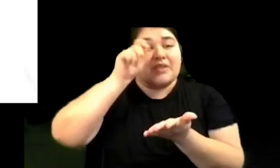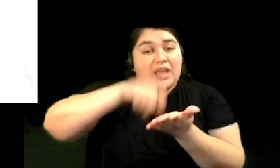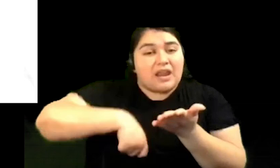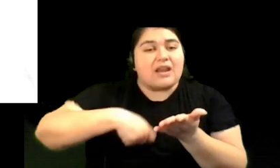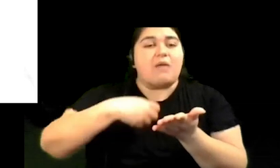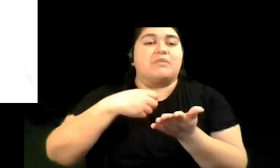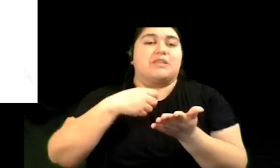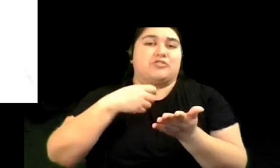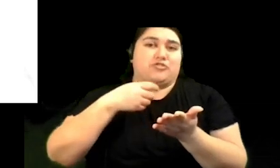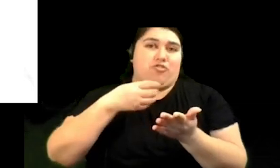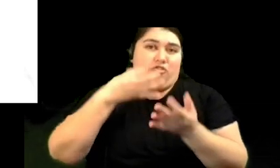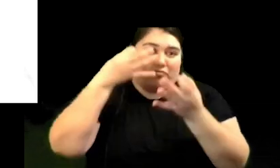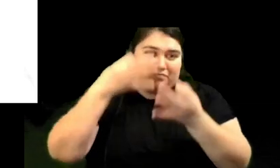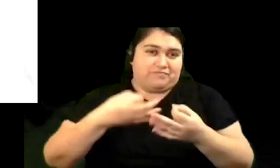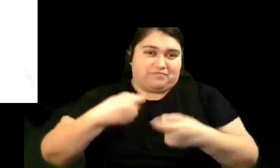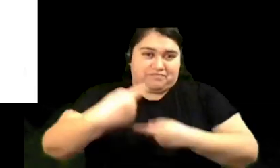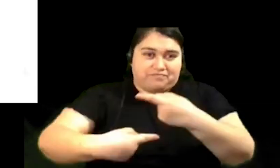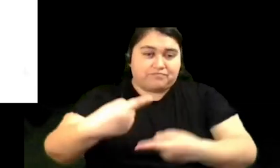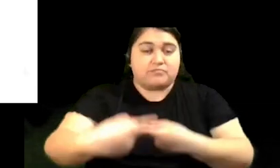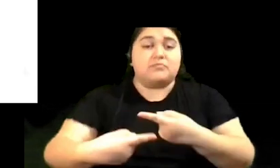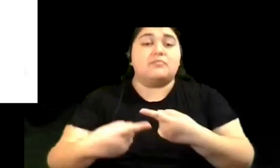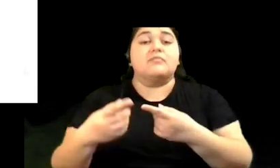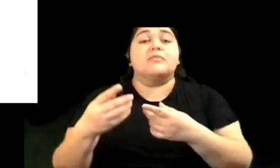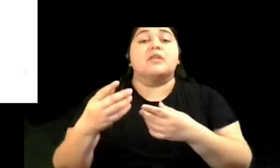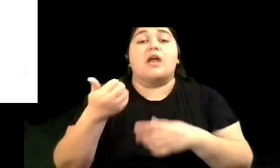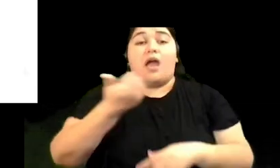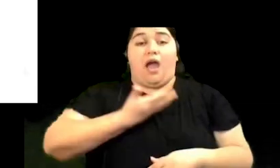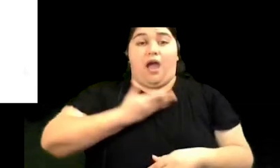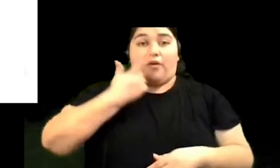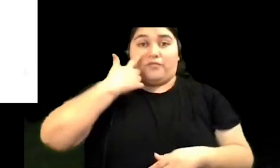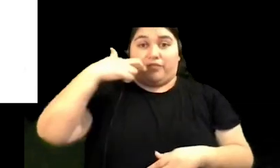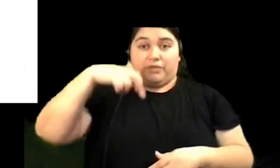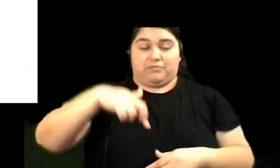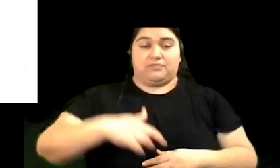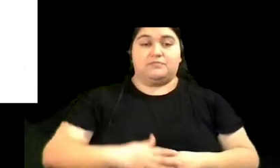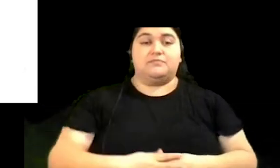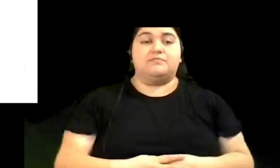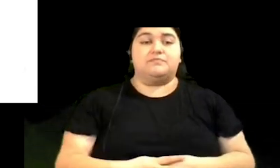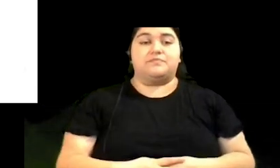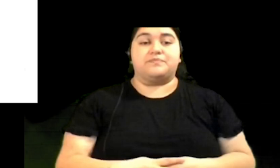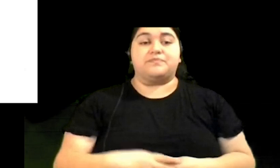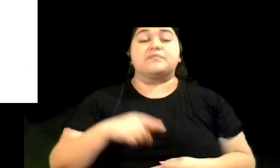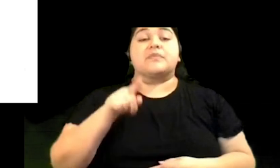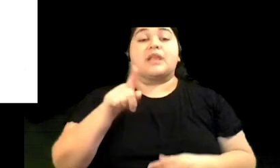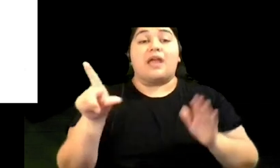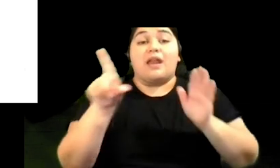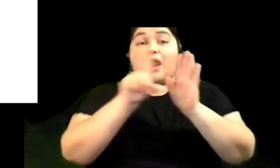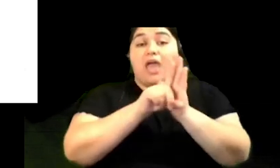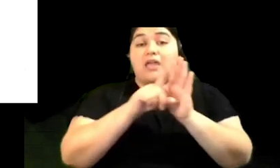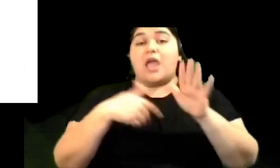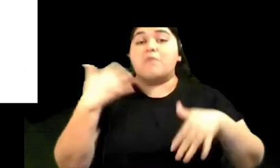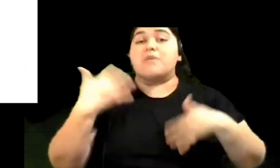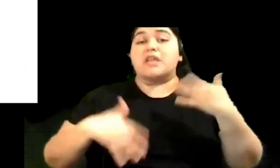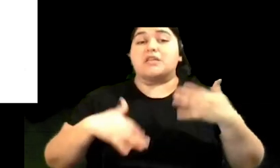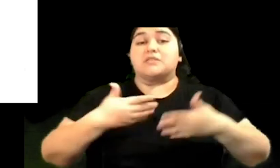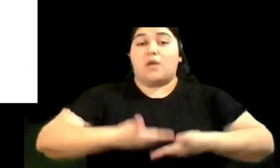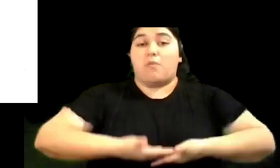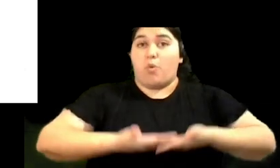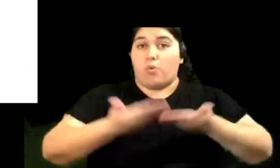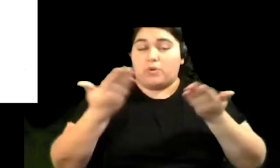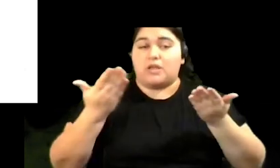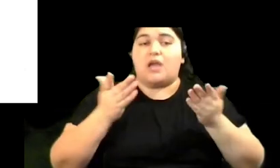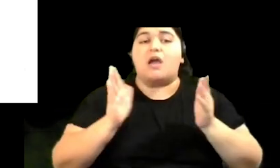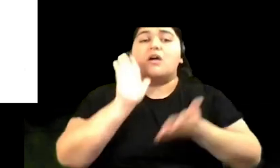aplicación por parte de la Administración Federal de Ingresos Públicos. Esta ley declara la emergencia pública en